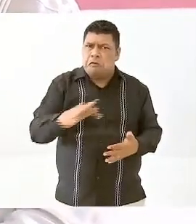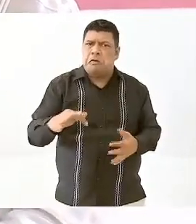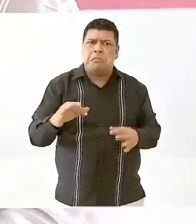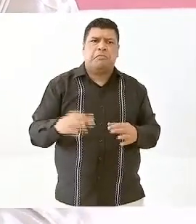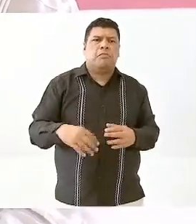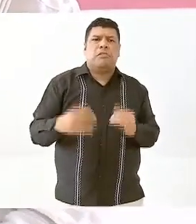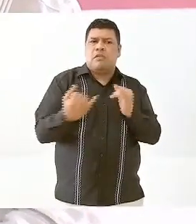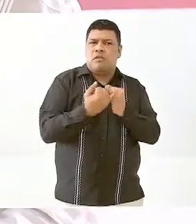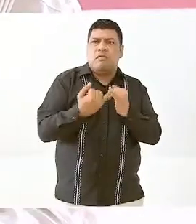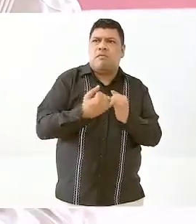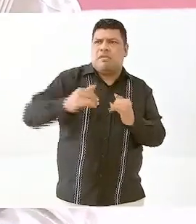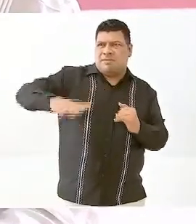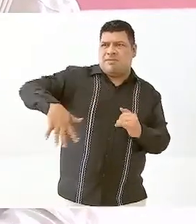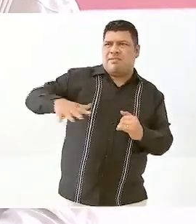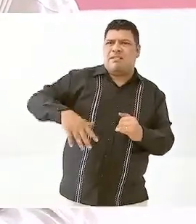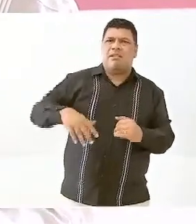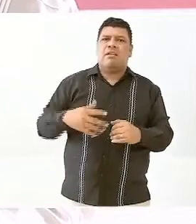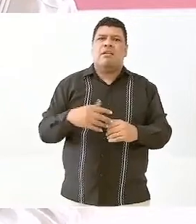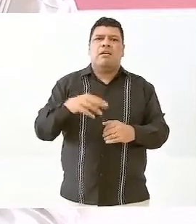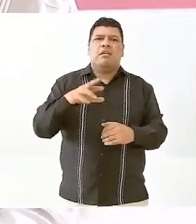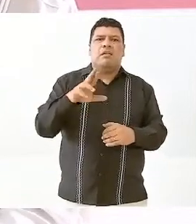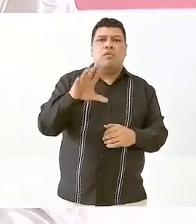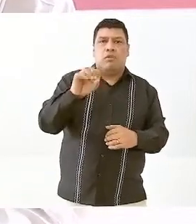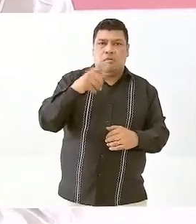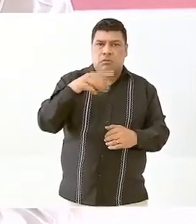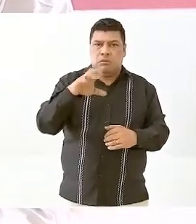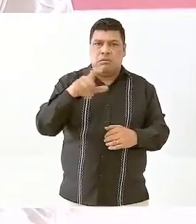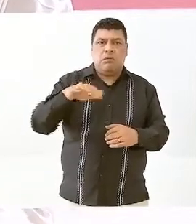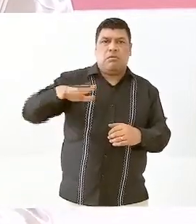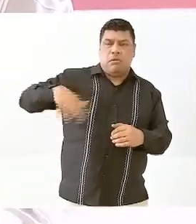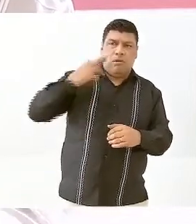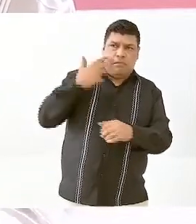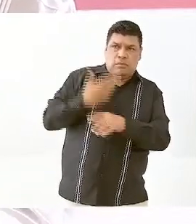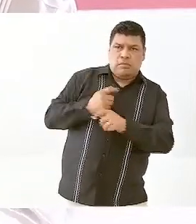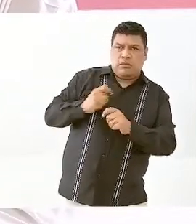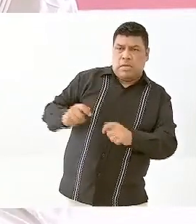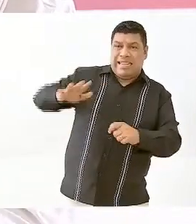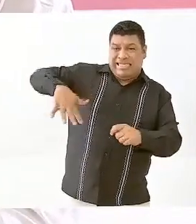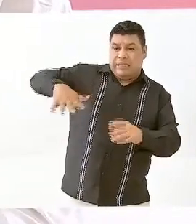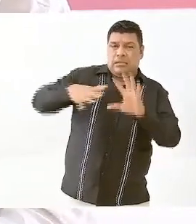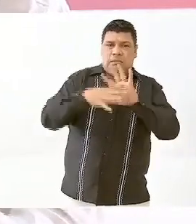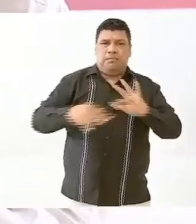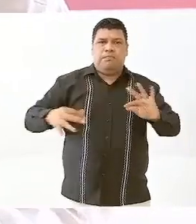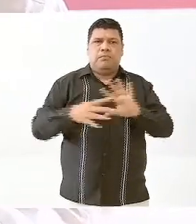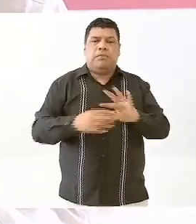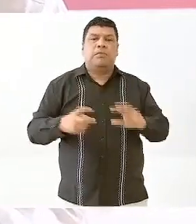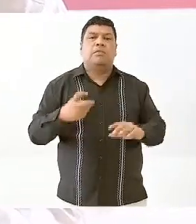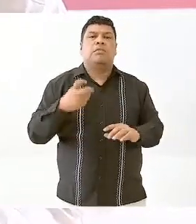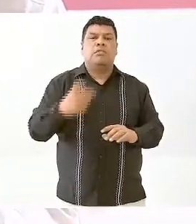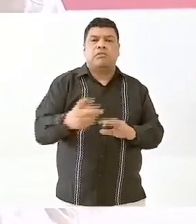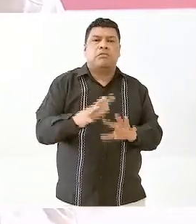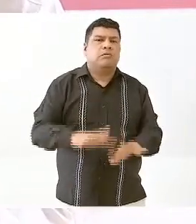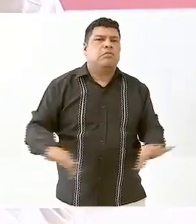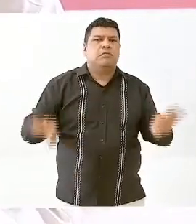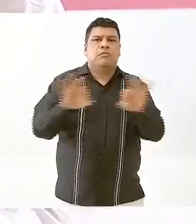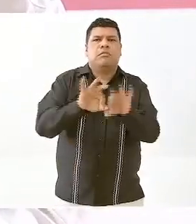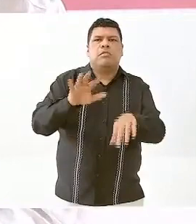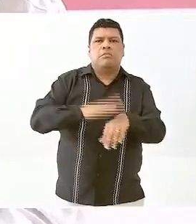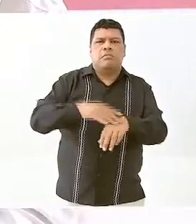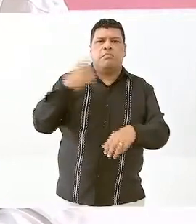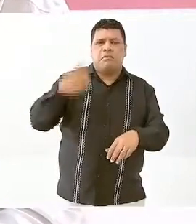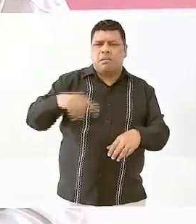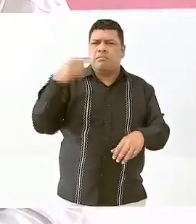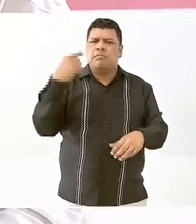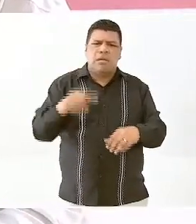Marín Mollinedo, el encargado de este programa, se complementa toda esta